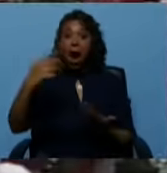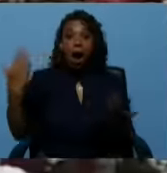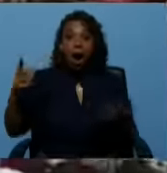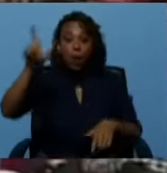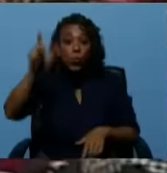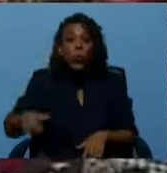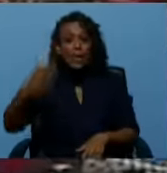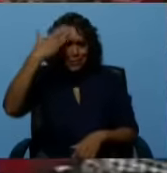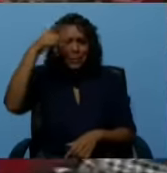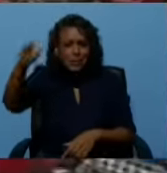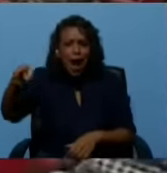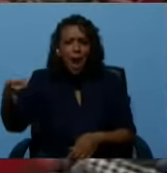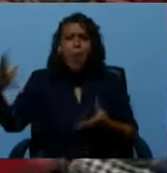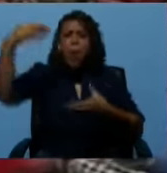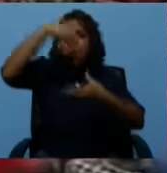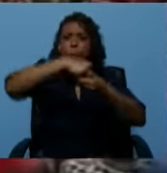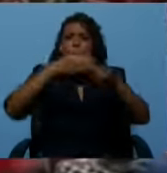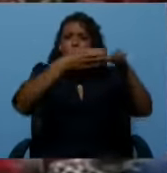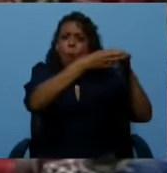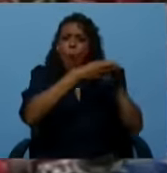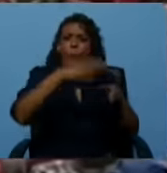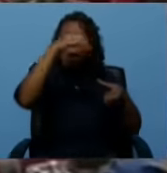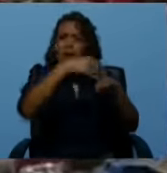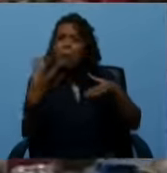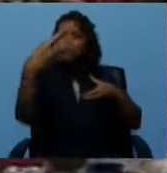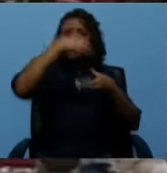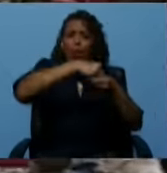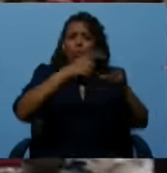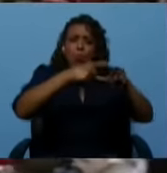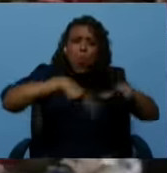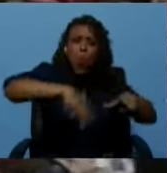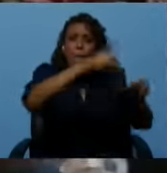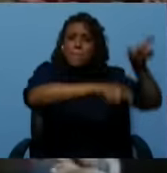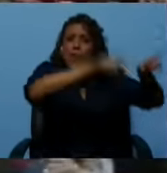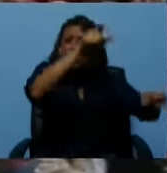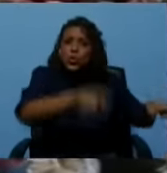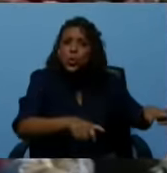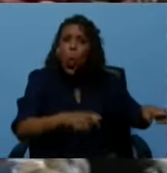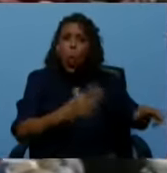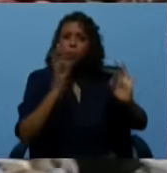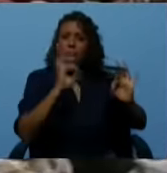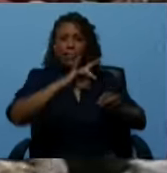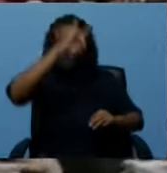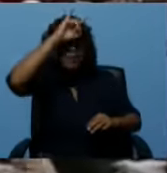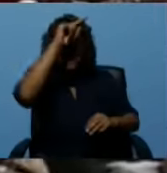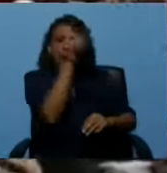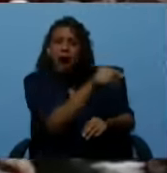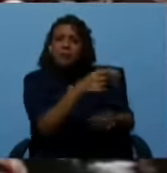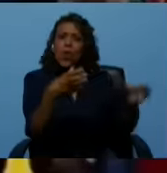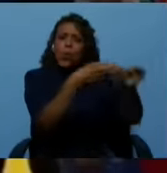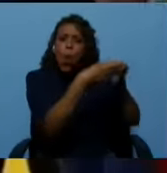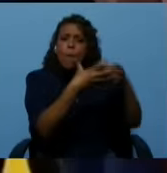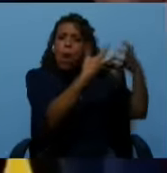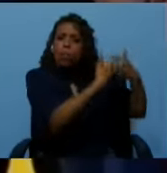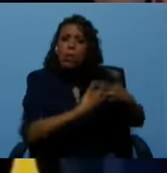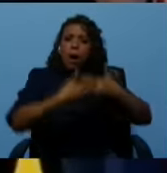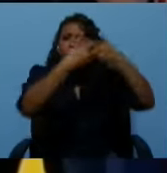ella sabe que forma parte de un círculo, de un pacto satánico con los